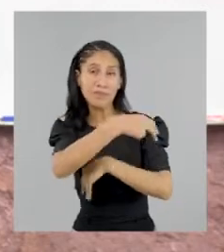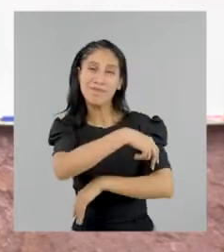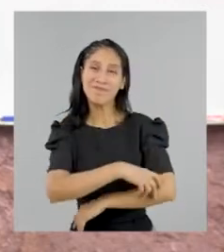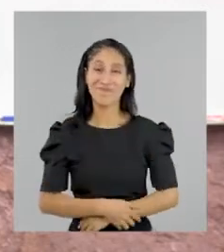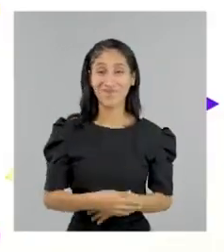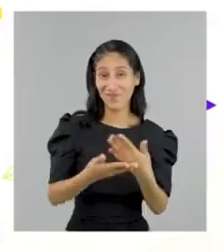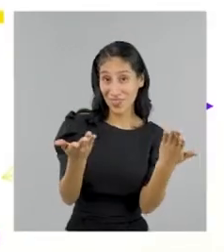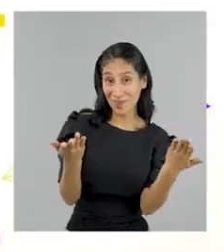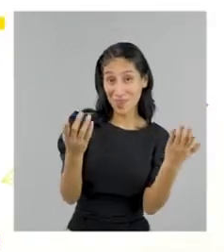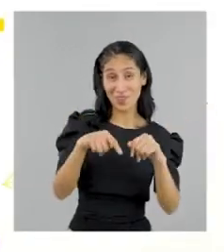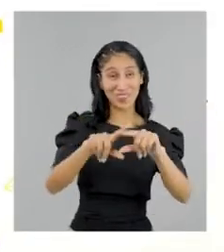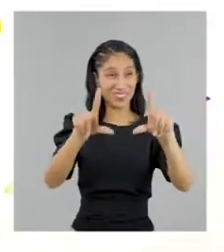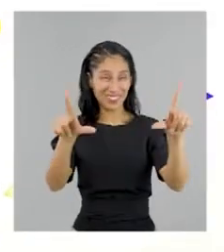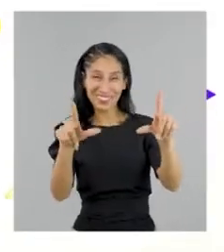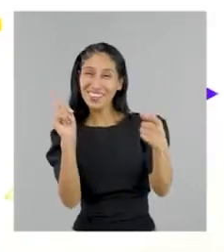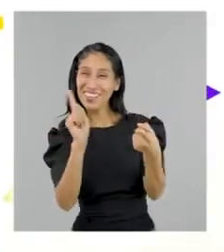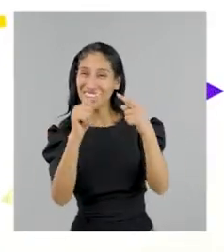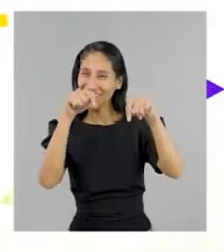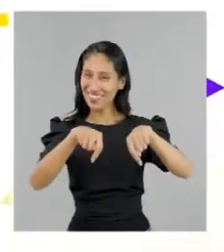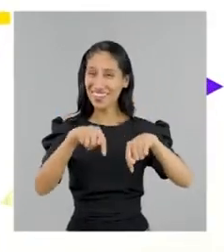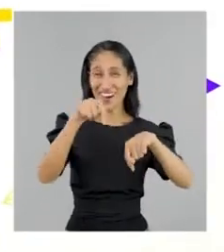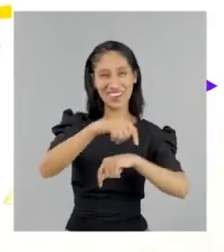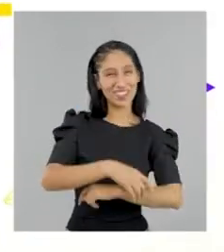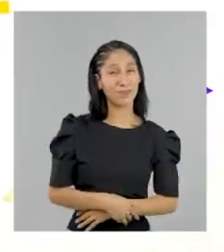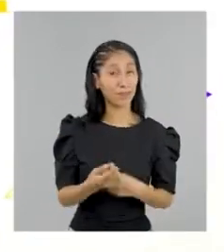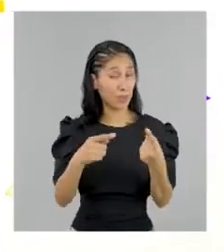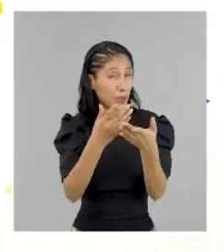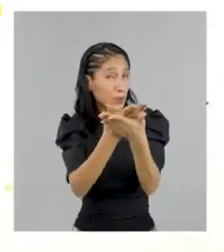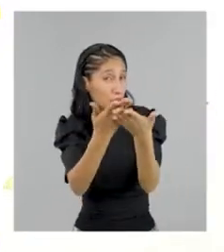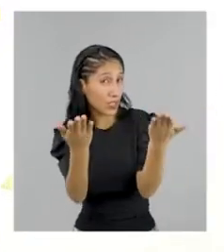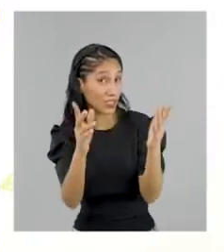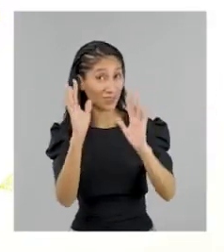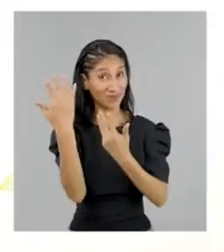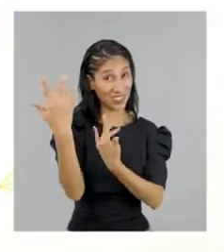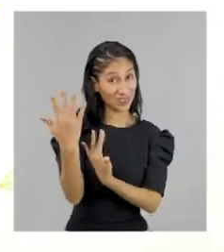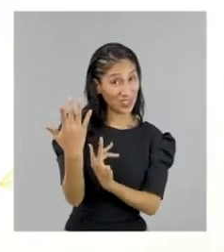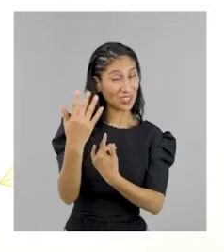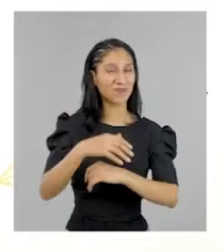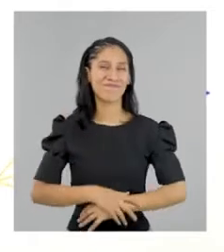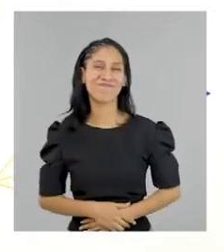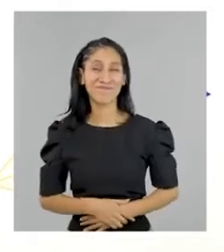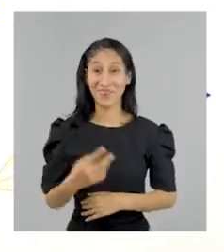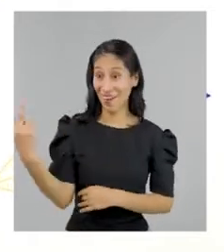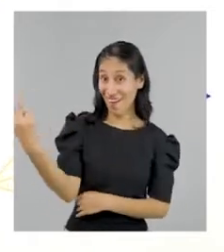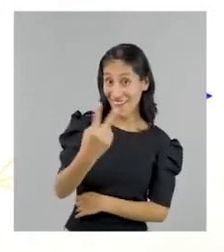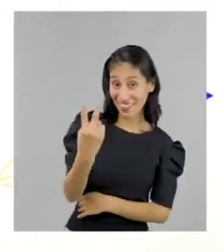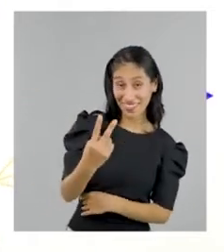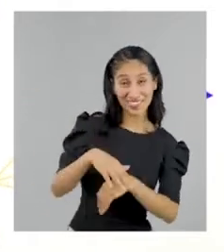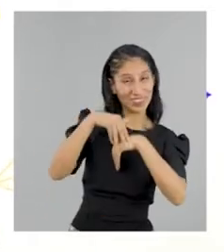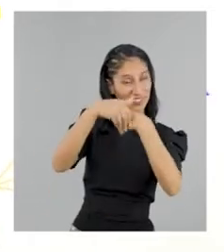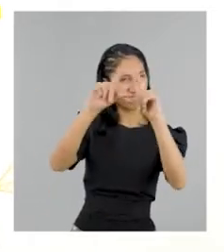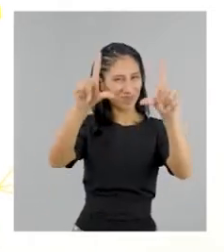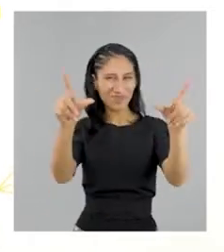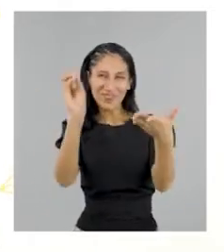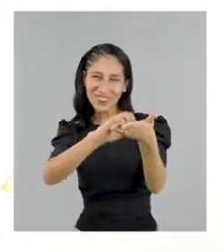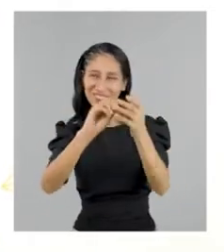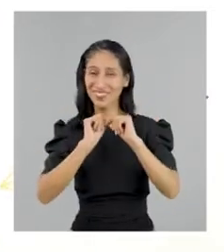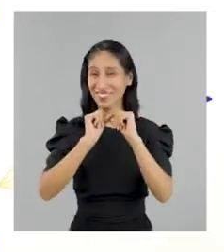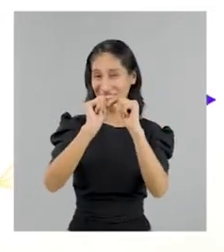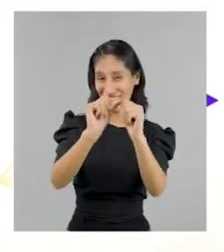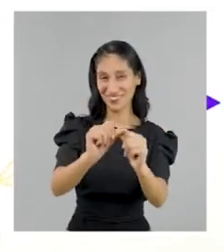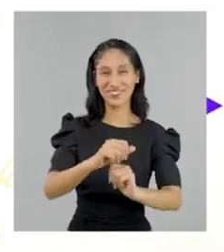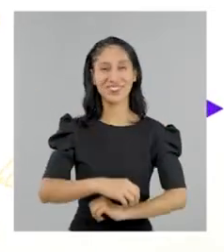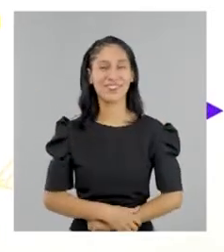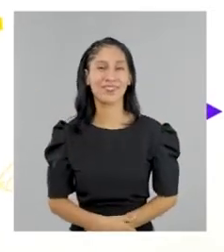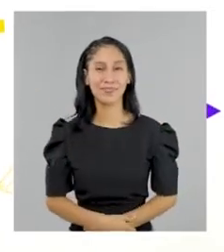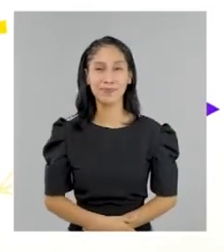ir a un corte. Conmigo ha sido hasta aquí por el día de hoy, pero ustedes no se muevan. Juli y Joaquín volverán con más